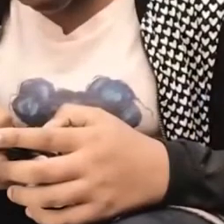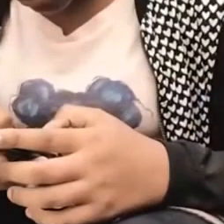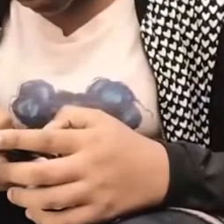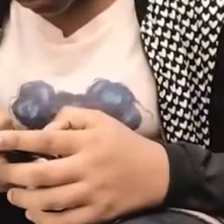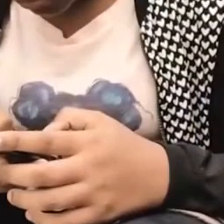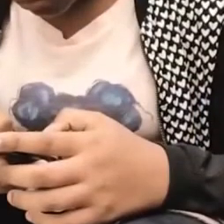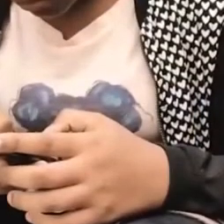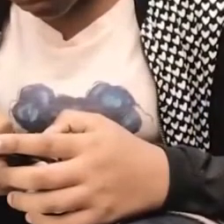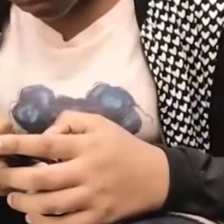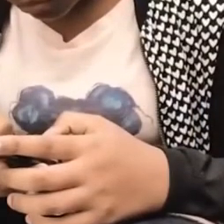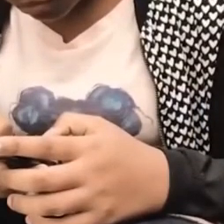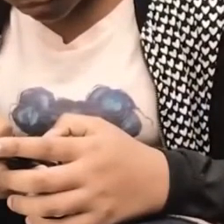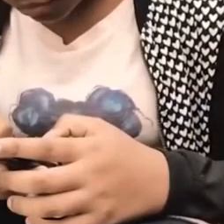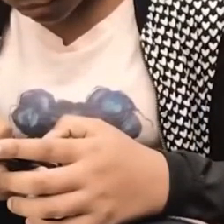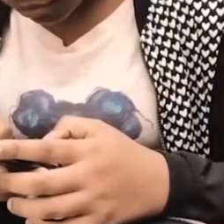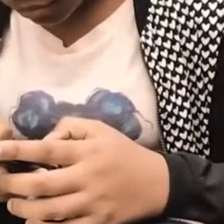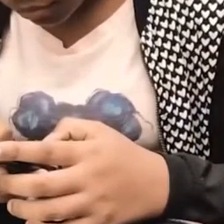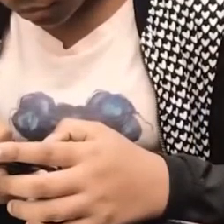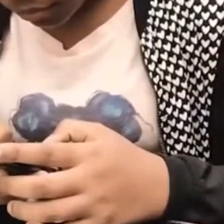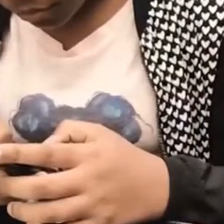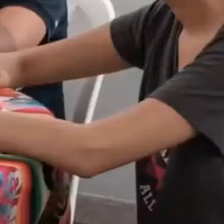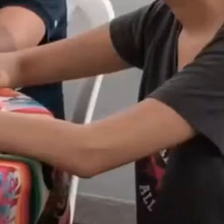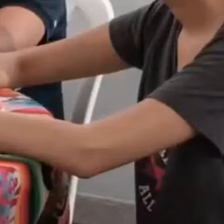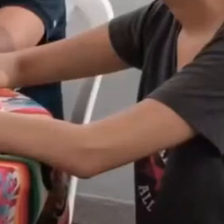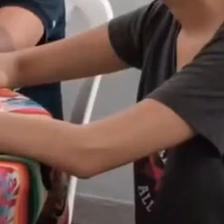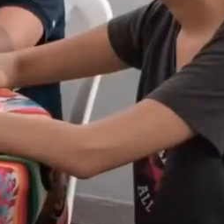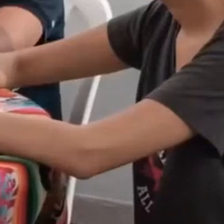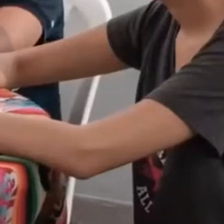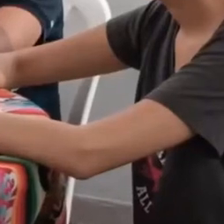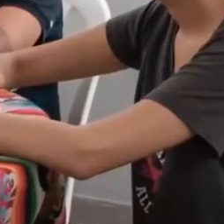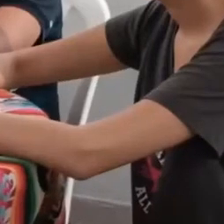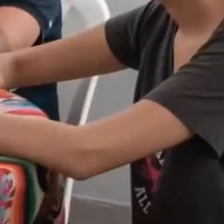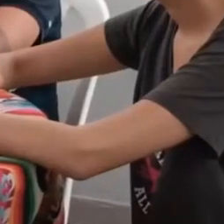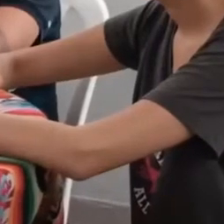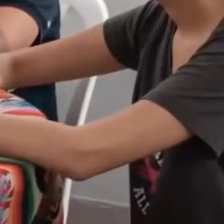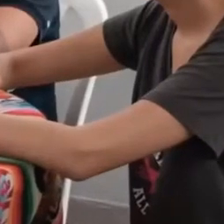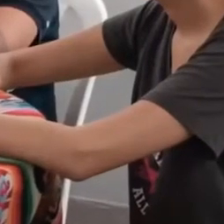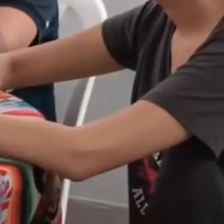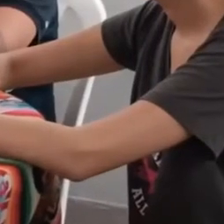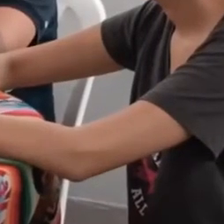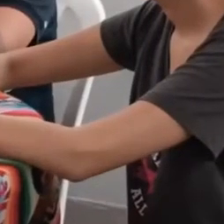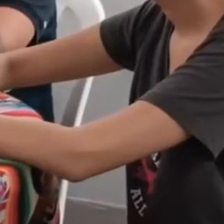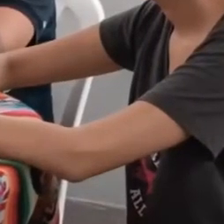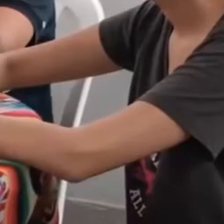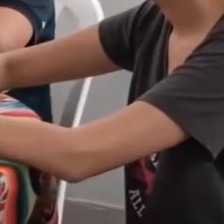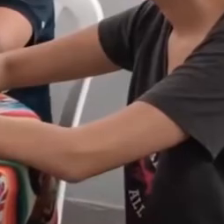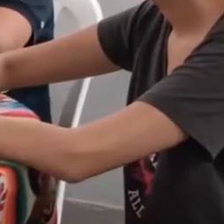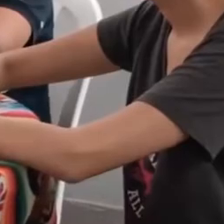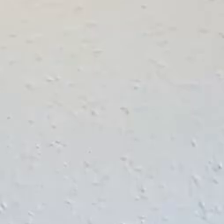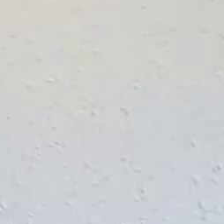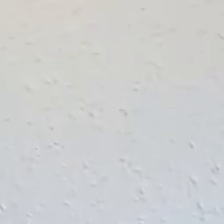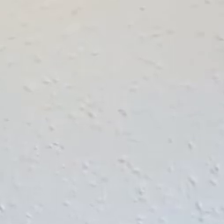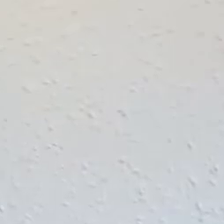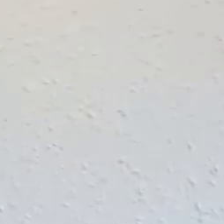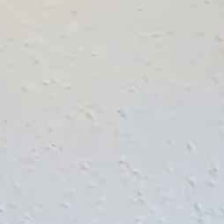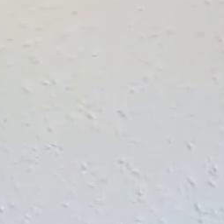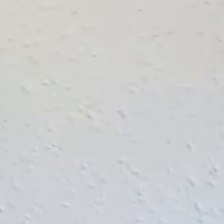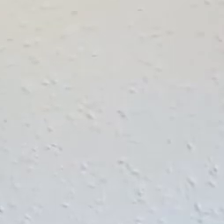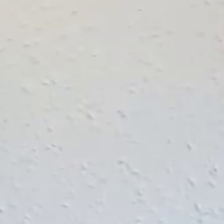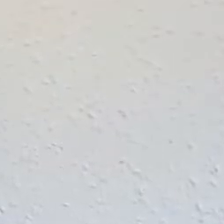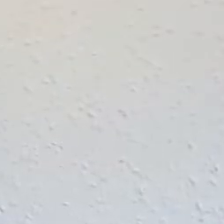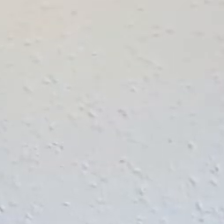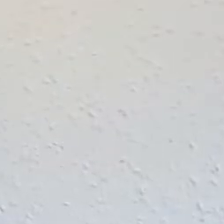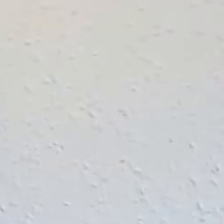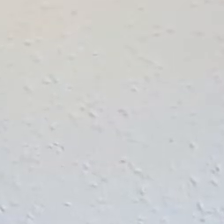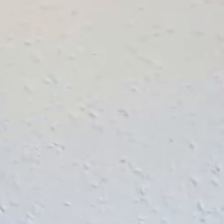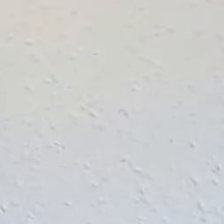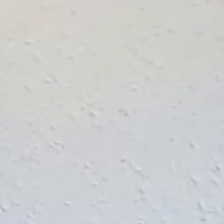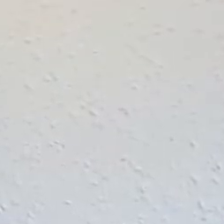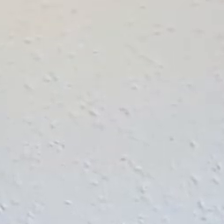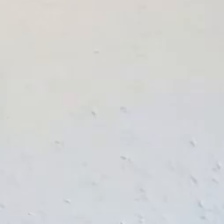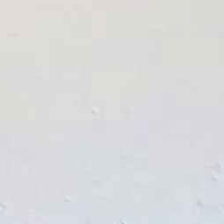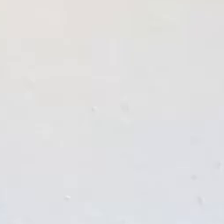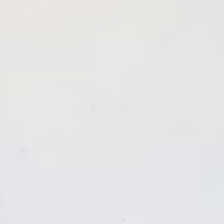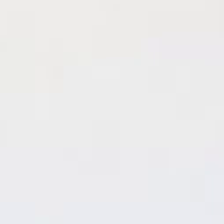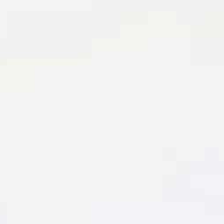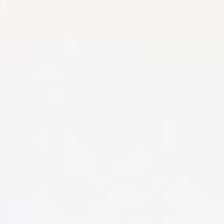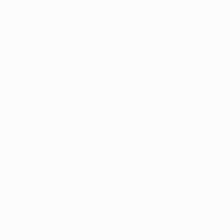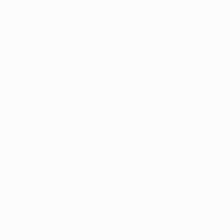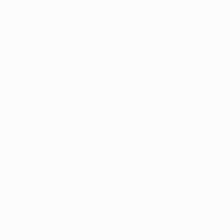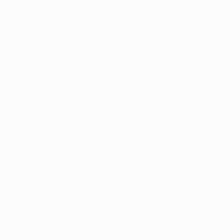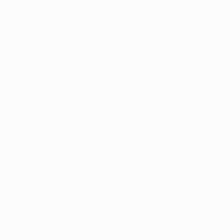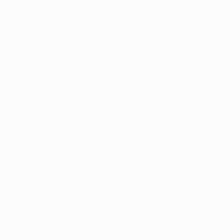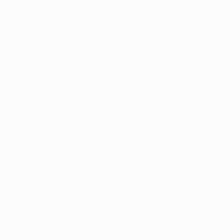a nuestra familia y profesores para que nos brinden apoyo y orientación. Sigamos aprendiendo en casa.